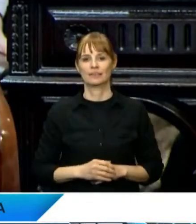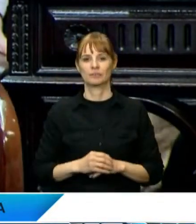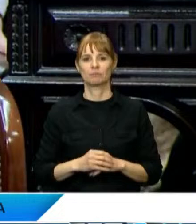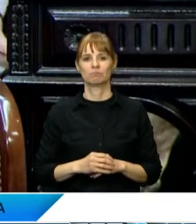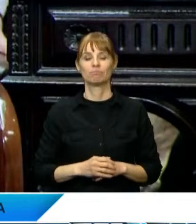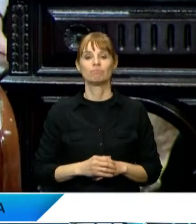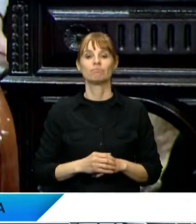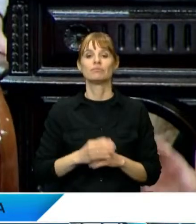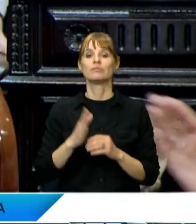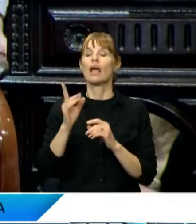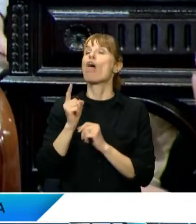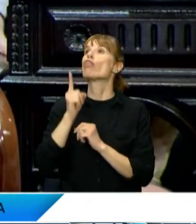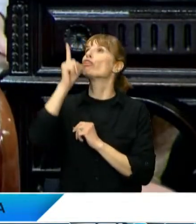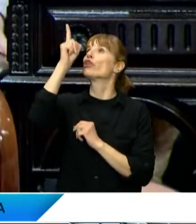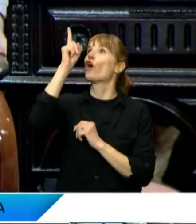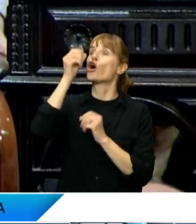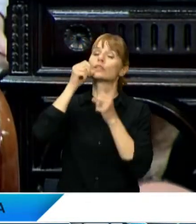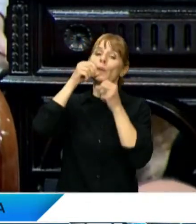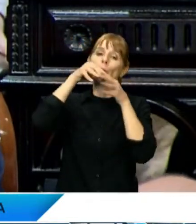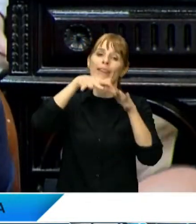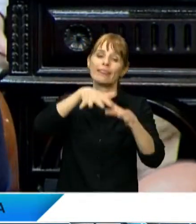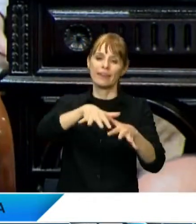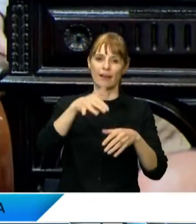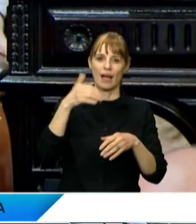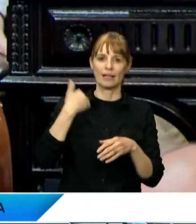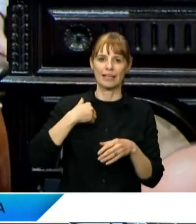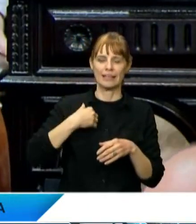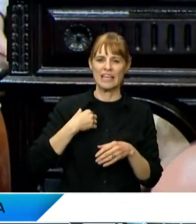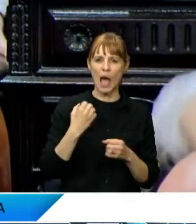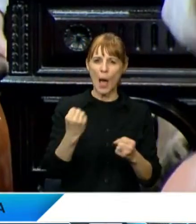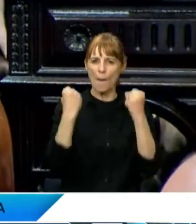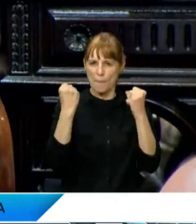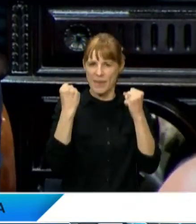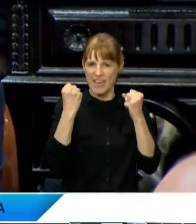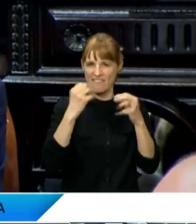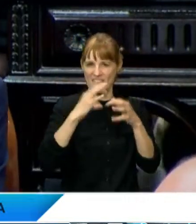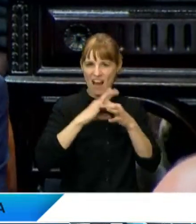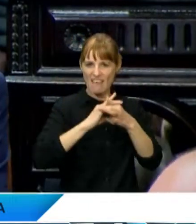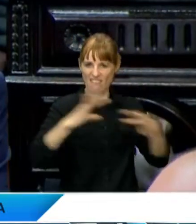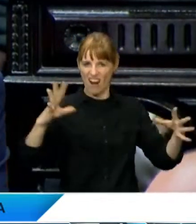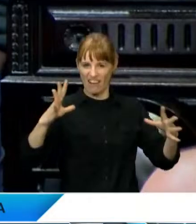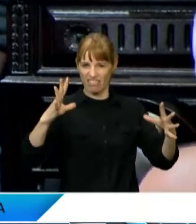Dios bendiga a los argentinos, gracias y ¡viva la libertad, carajo!